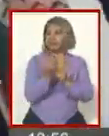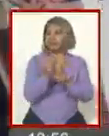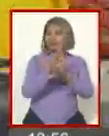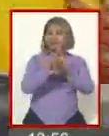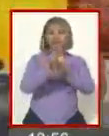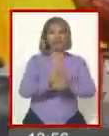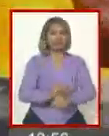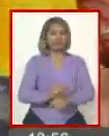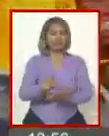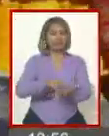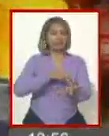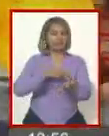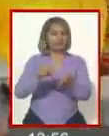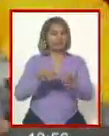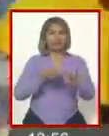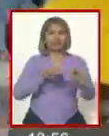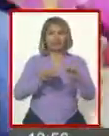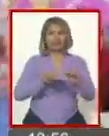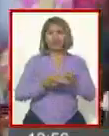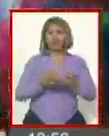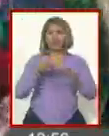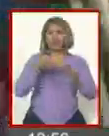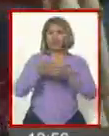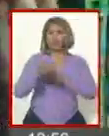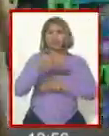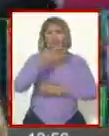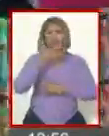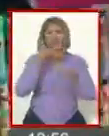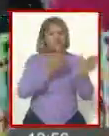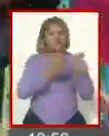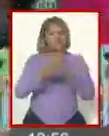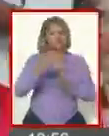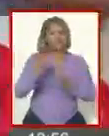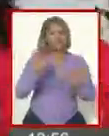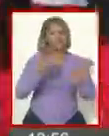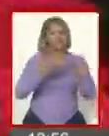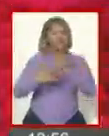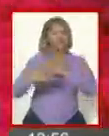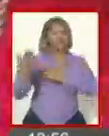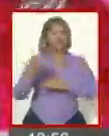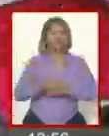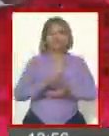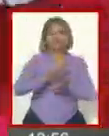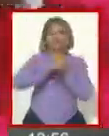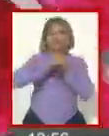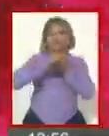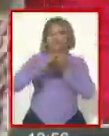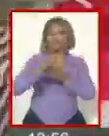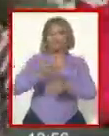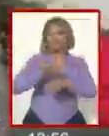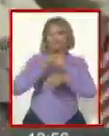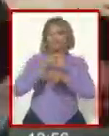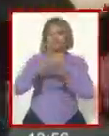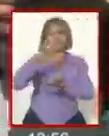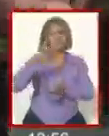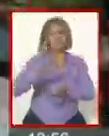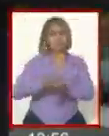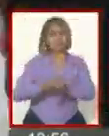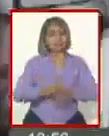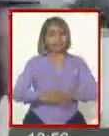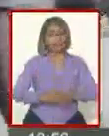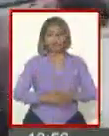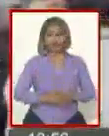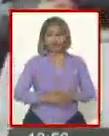su tradición. Bailarines remarcaron que la entrada autóctona estaba mejor organizada que otros años, sin baches ni excesivo consumo de bebidas